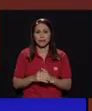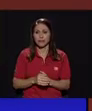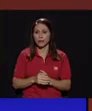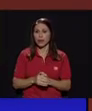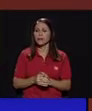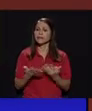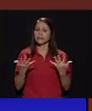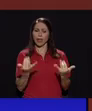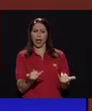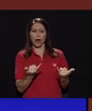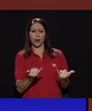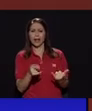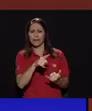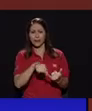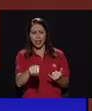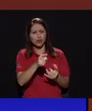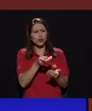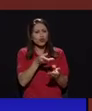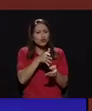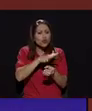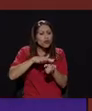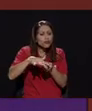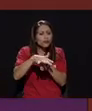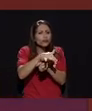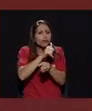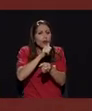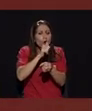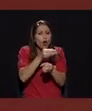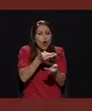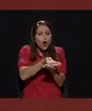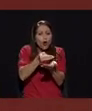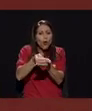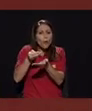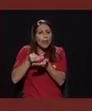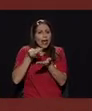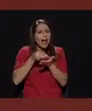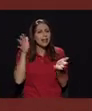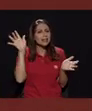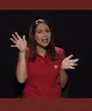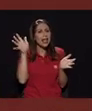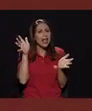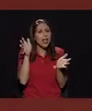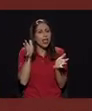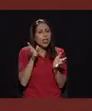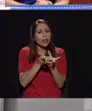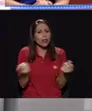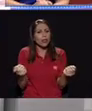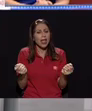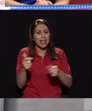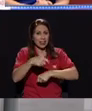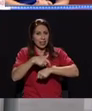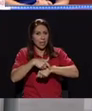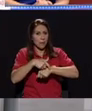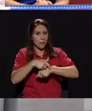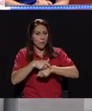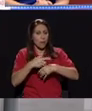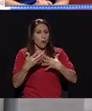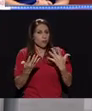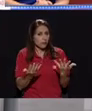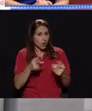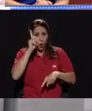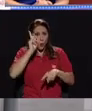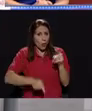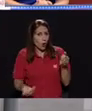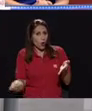que se perdieron en el tiempo, dada la falta de información y de conciencia sobre la importancia que tiene este ecosistema,